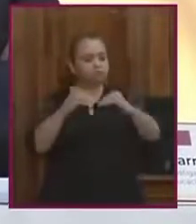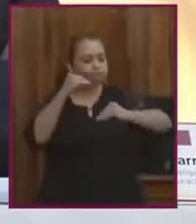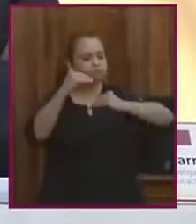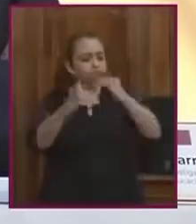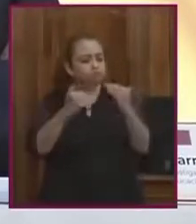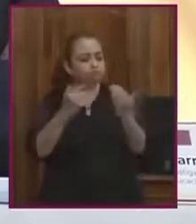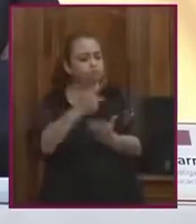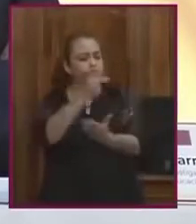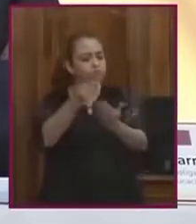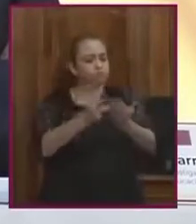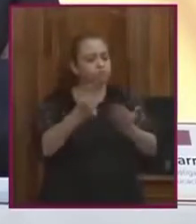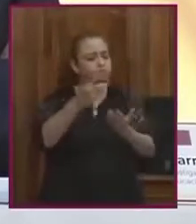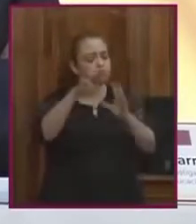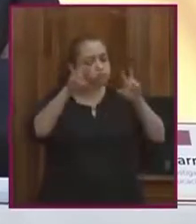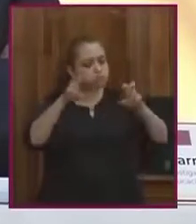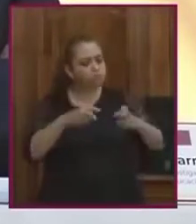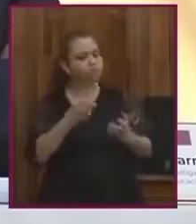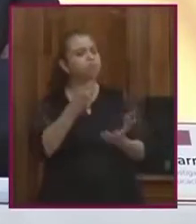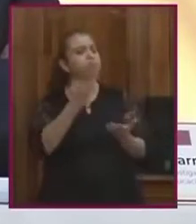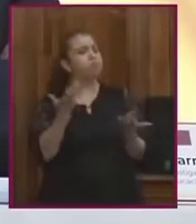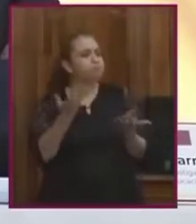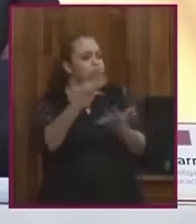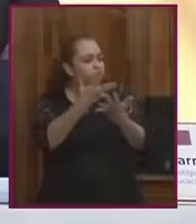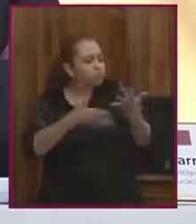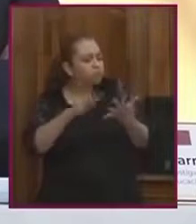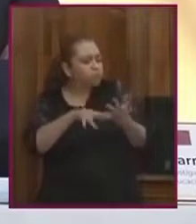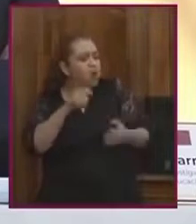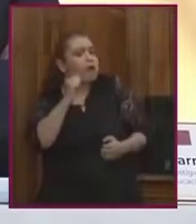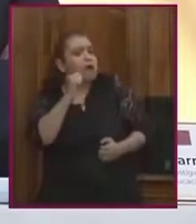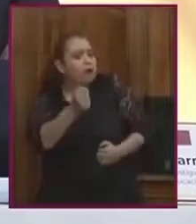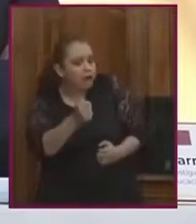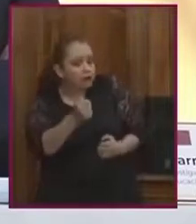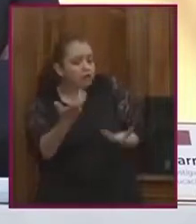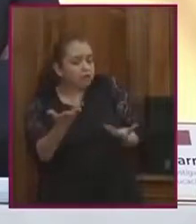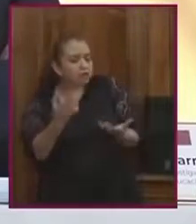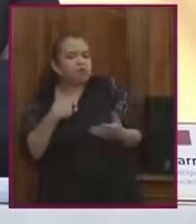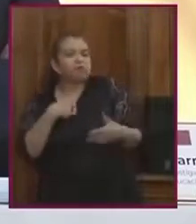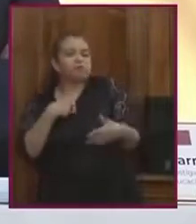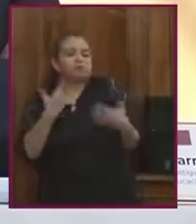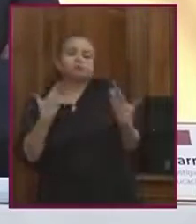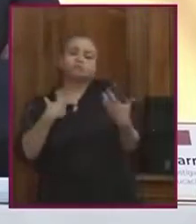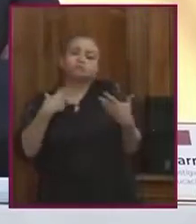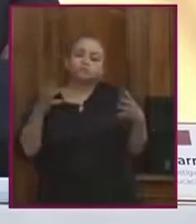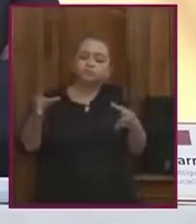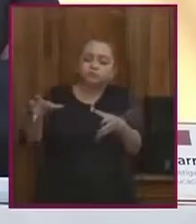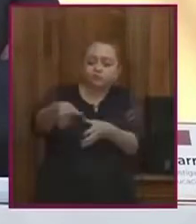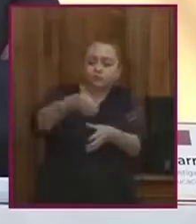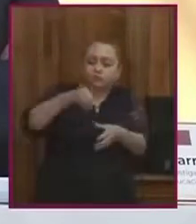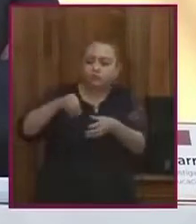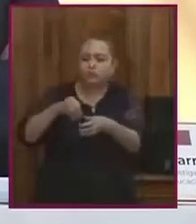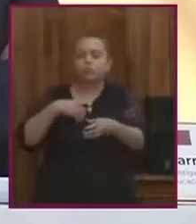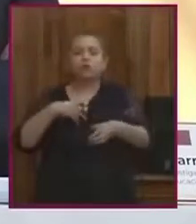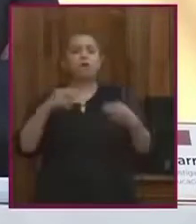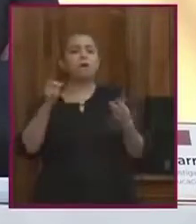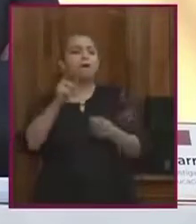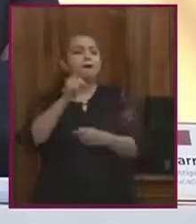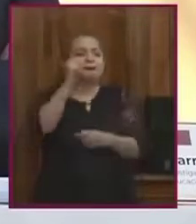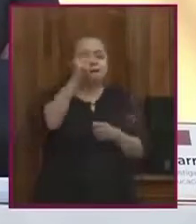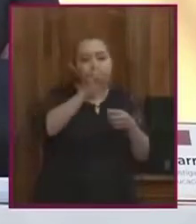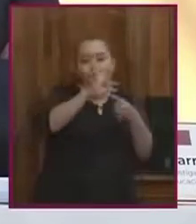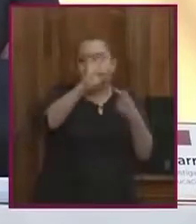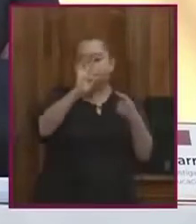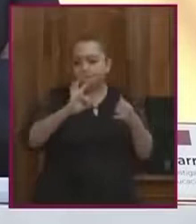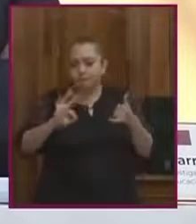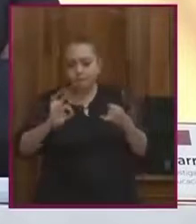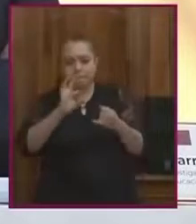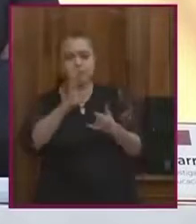propuesta curricular. Por eso, el genuino interés de recobrar lo pedagógico y la didáctica como